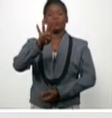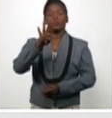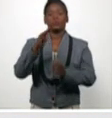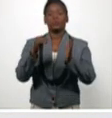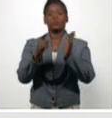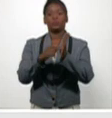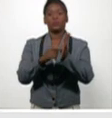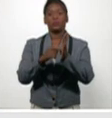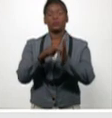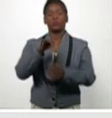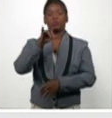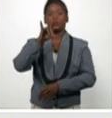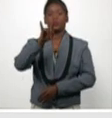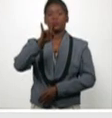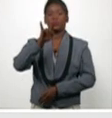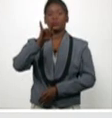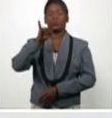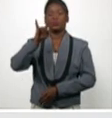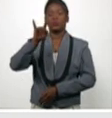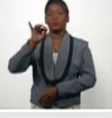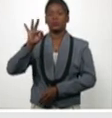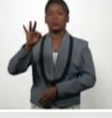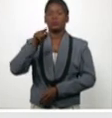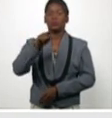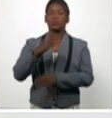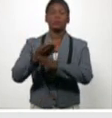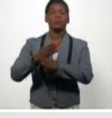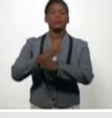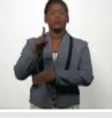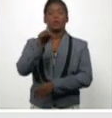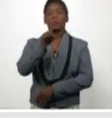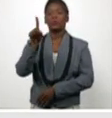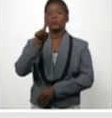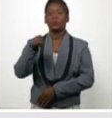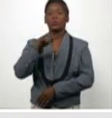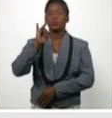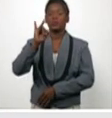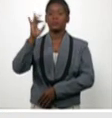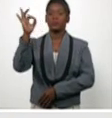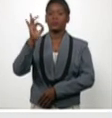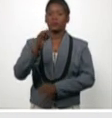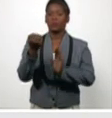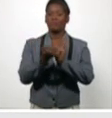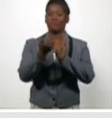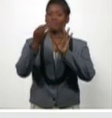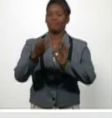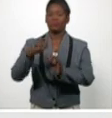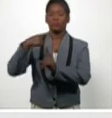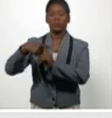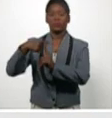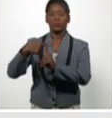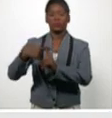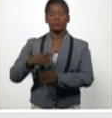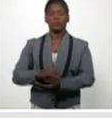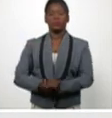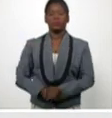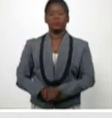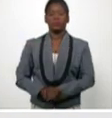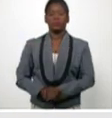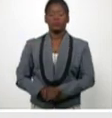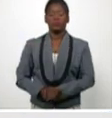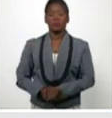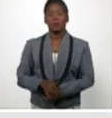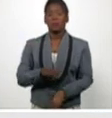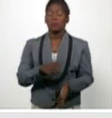4.998, eso es el 11,7% de los diagnosticados, y pudiéramos decir que son 100 menos